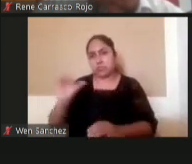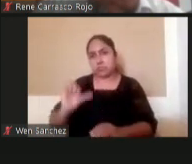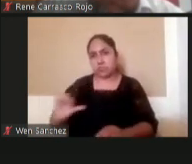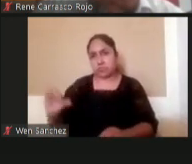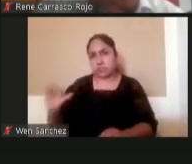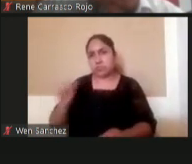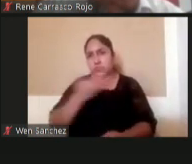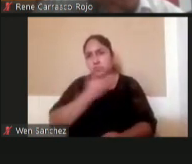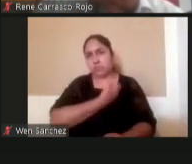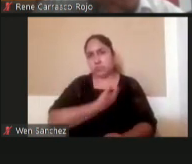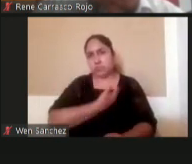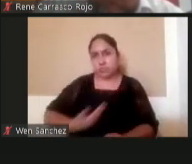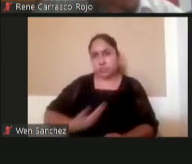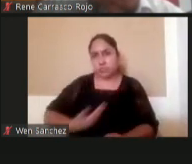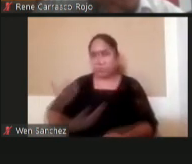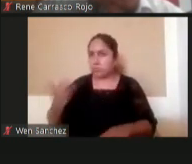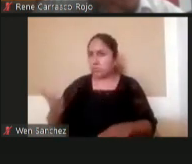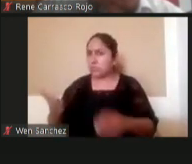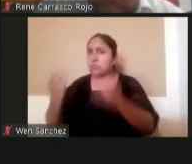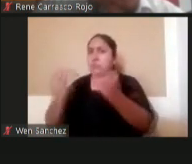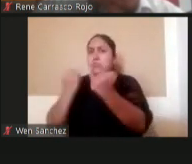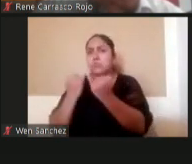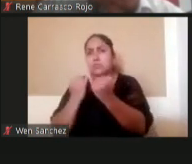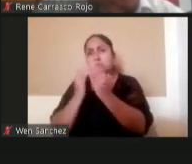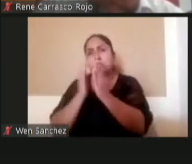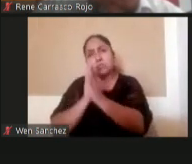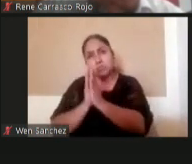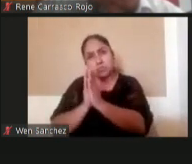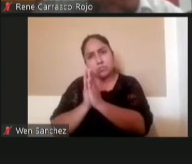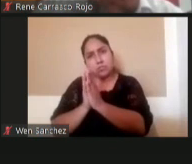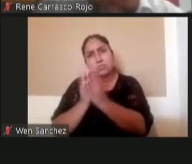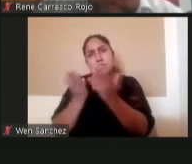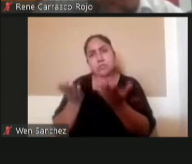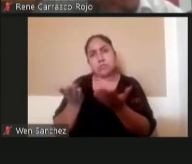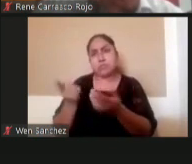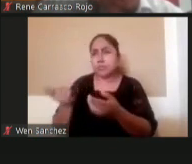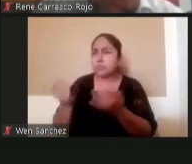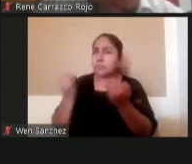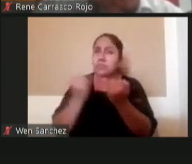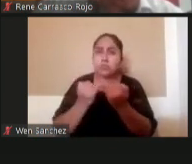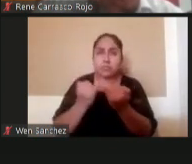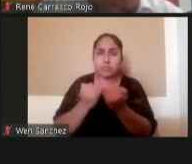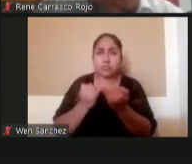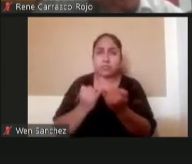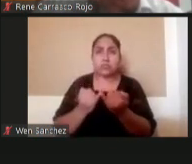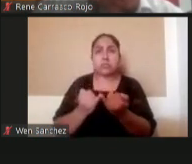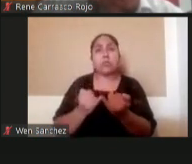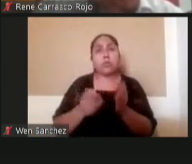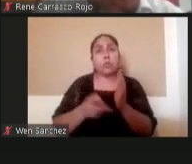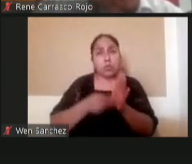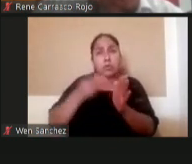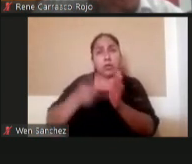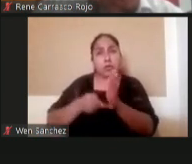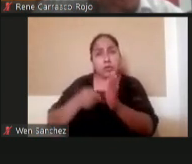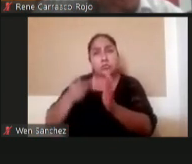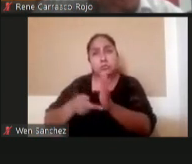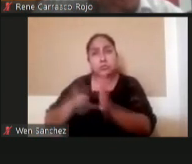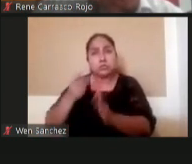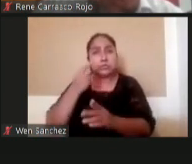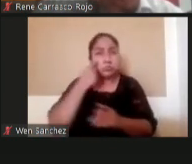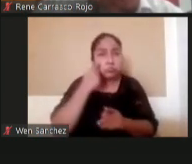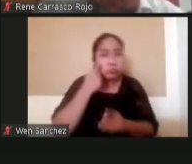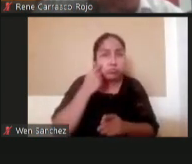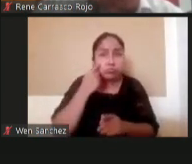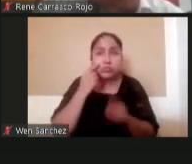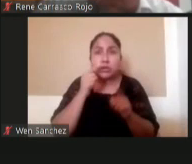de favor nos asegure que la empresa va a estar siendo monitoreada para el cumplimiento de